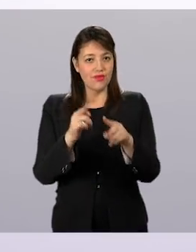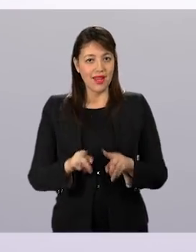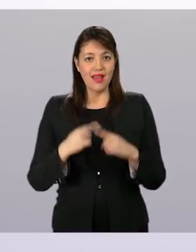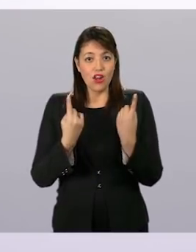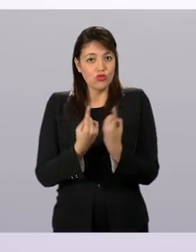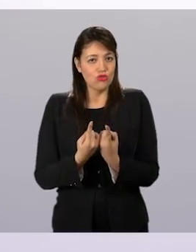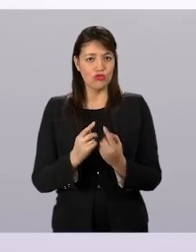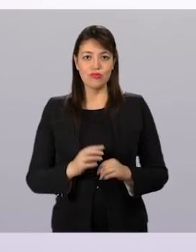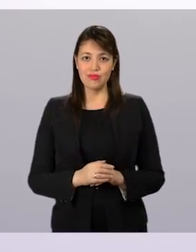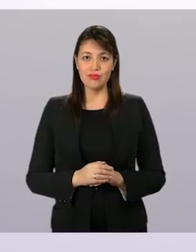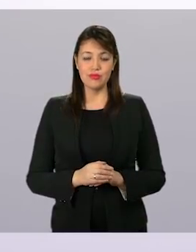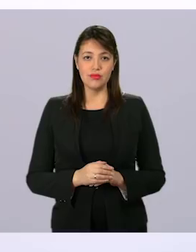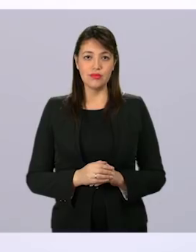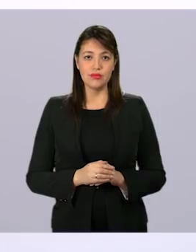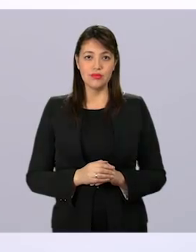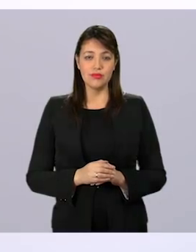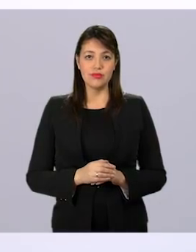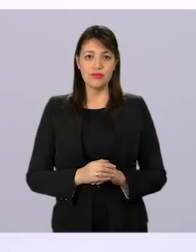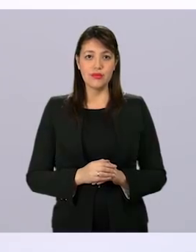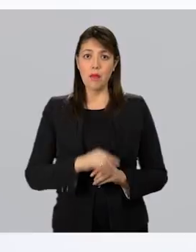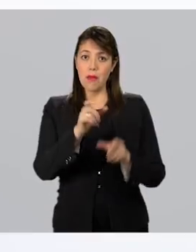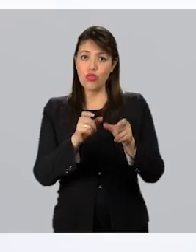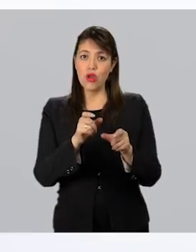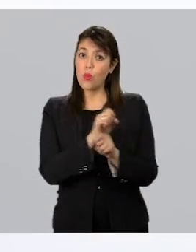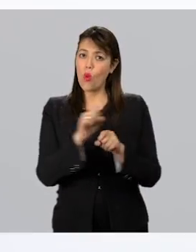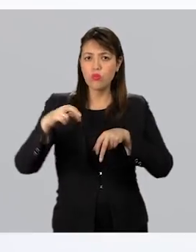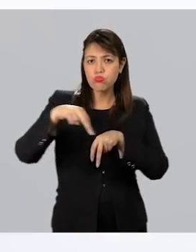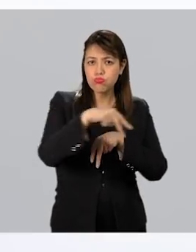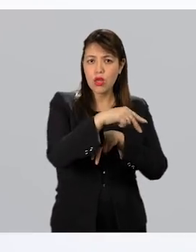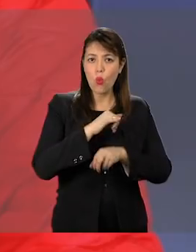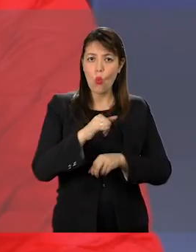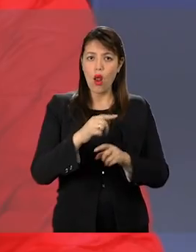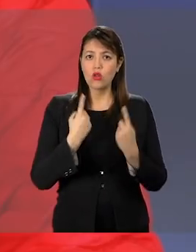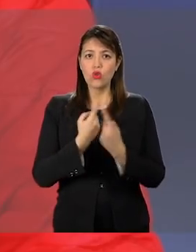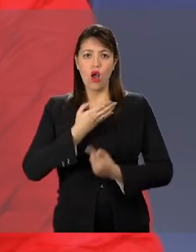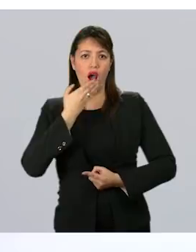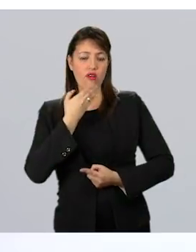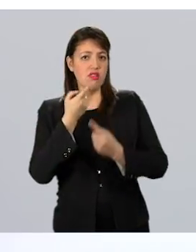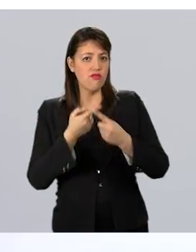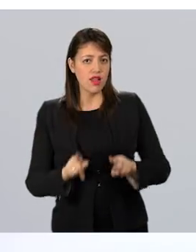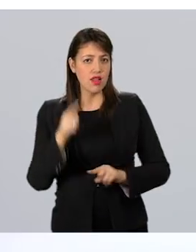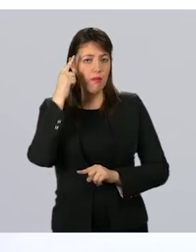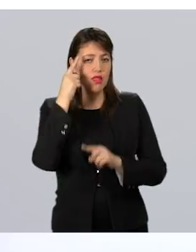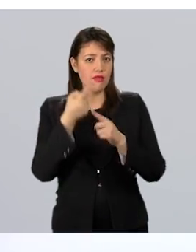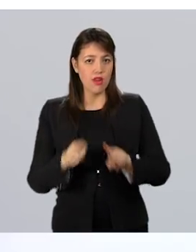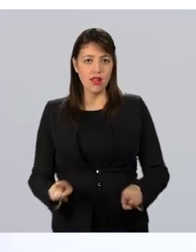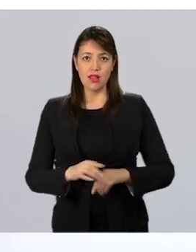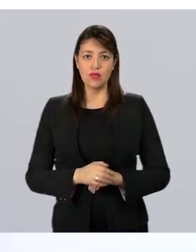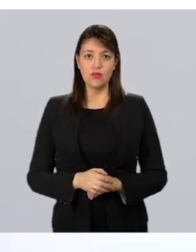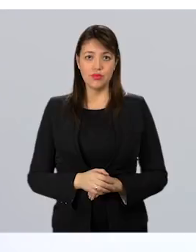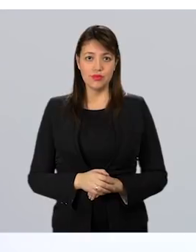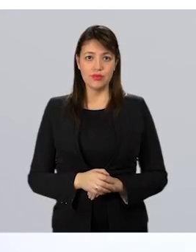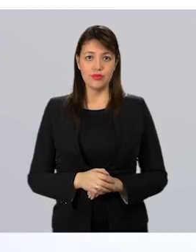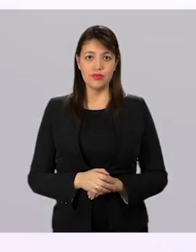personas muy distintas al resto de nosotros. Ellos no se pueden desplazar como nosotros, no hablan como nosotros, ni tampoco piensan como